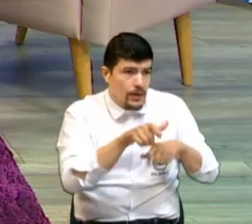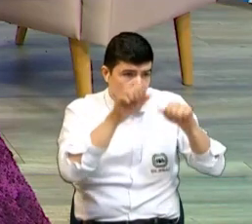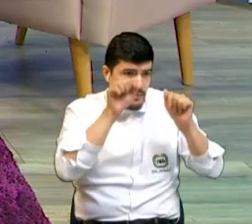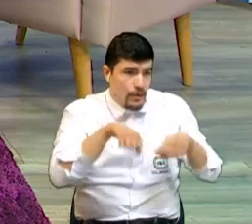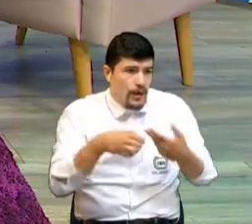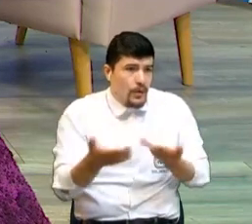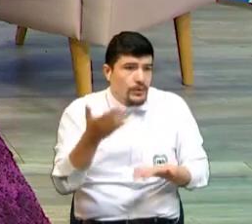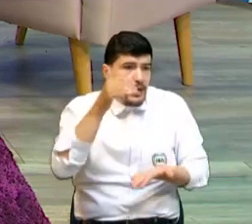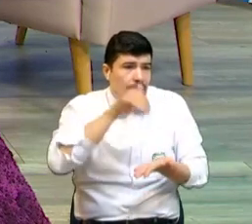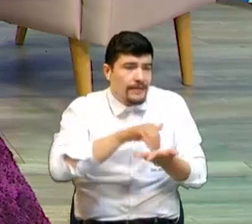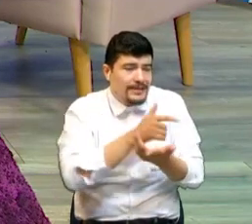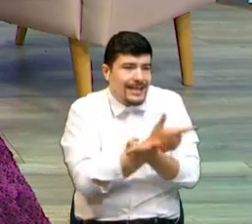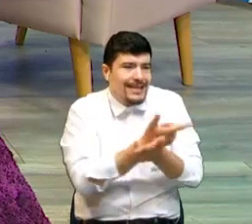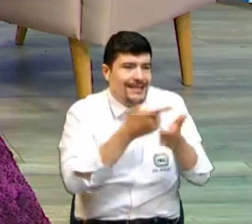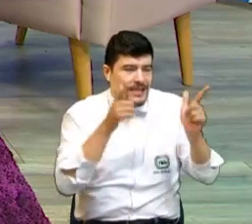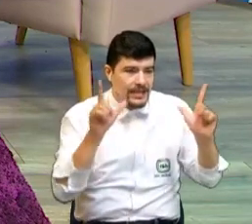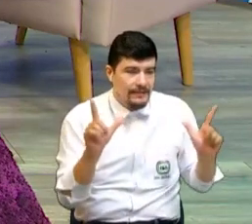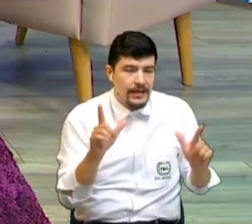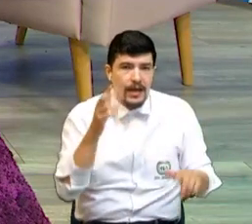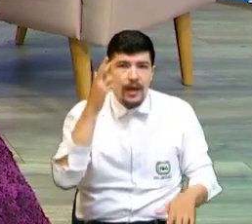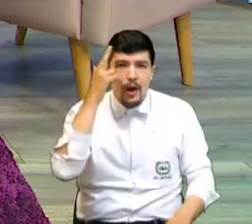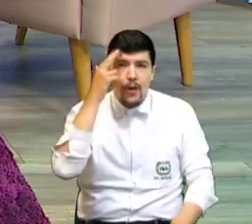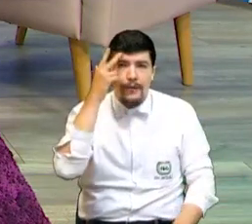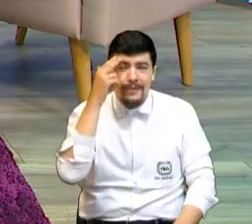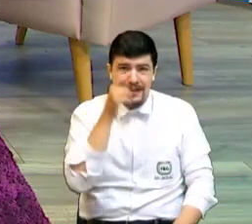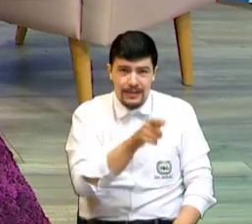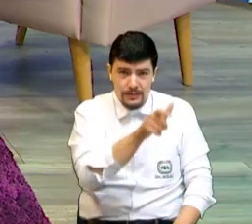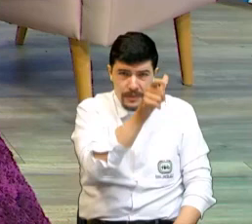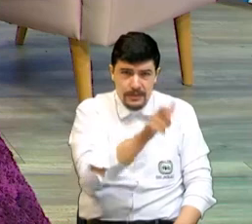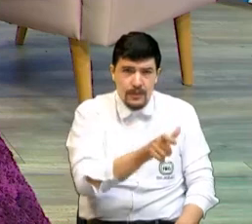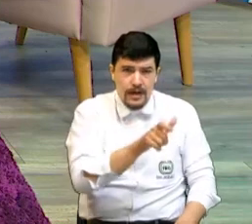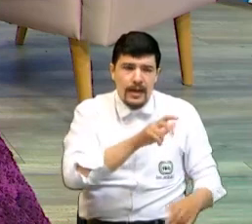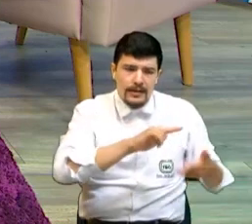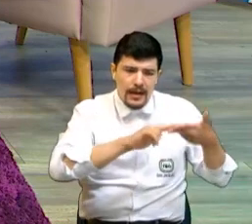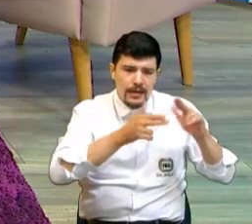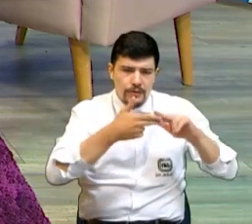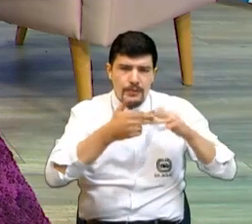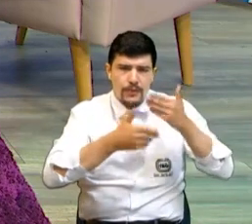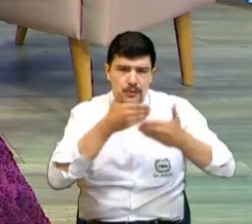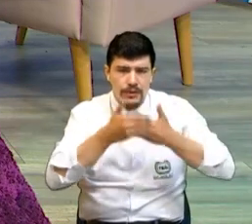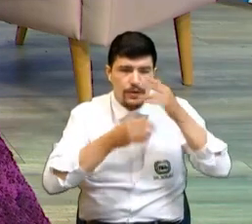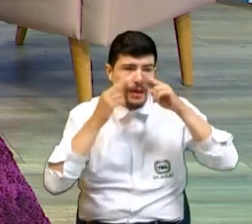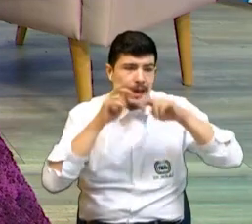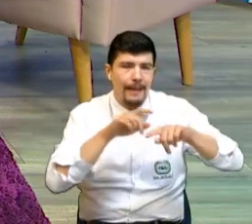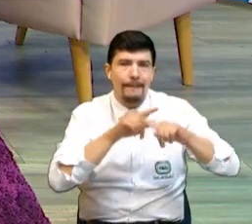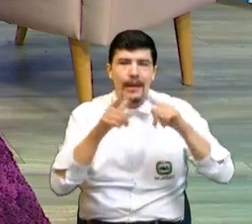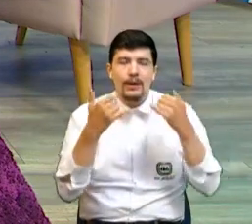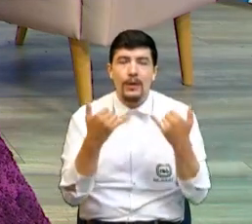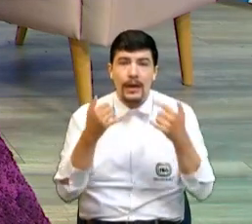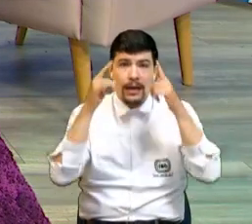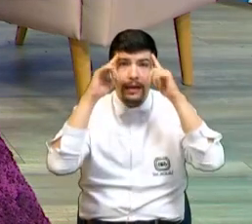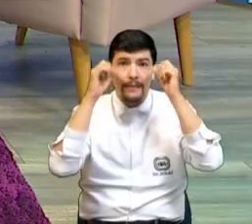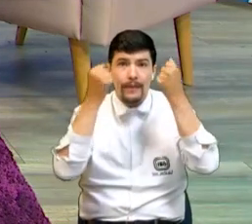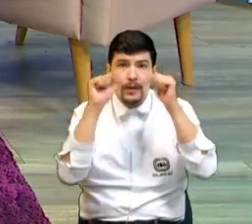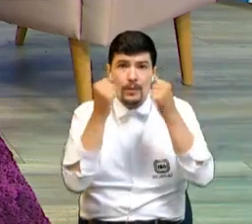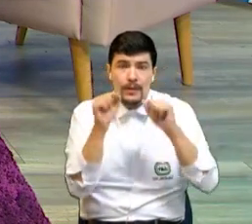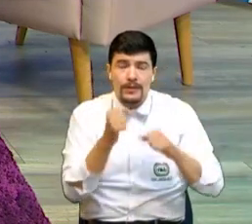la libertad provisionalmente. Obviamente va a quedar ligada al procedimiento, pero la preocupación que se tiene